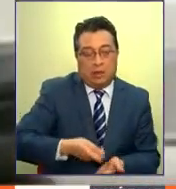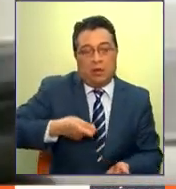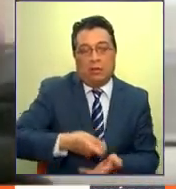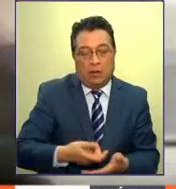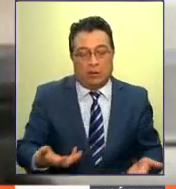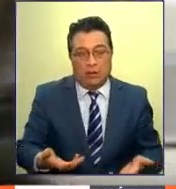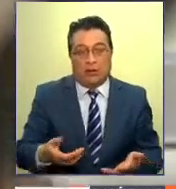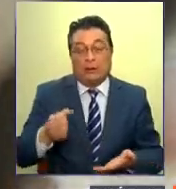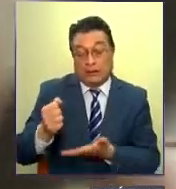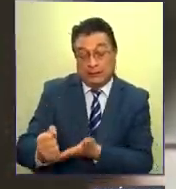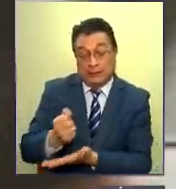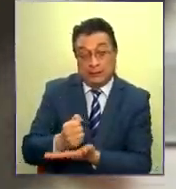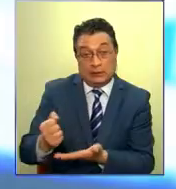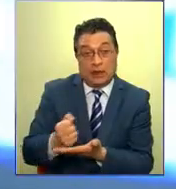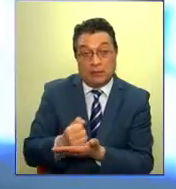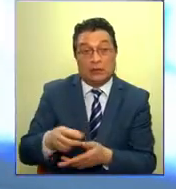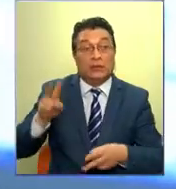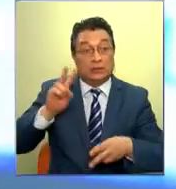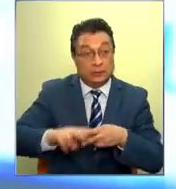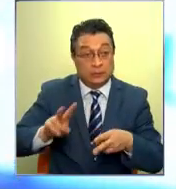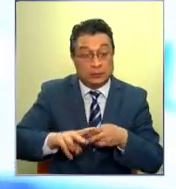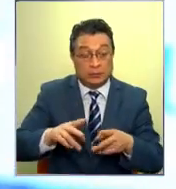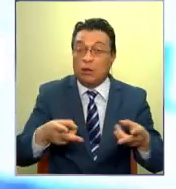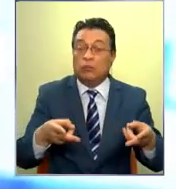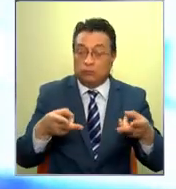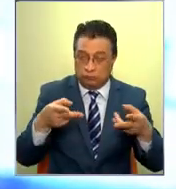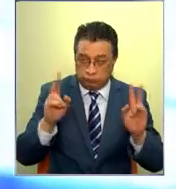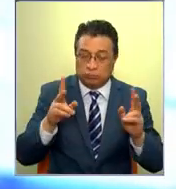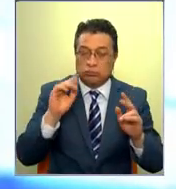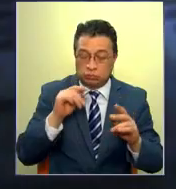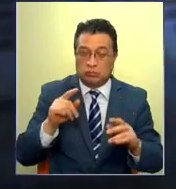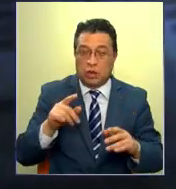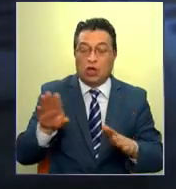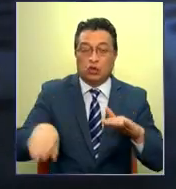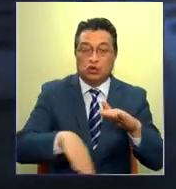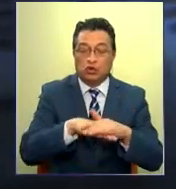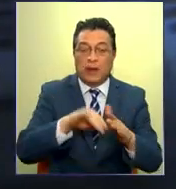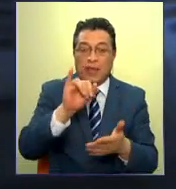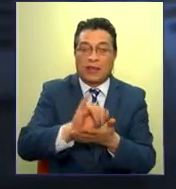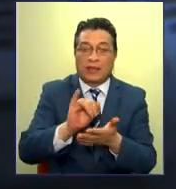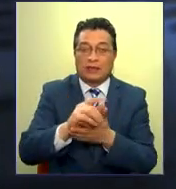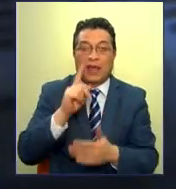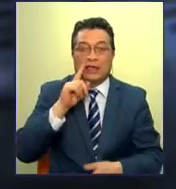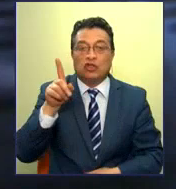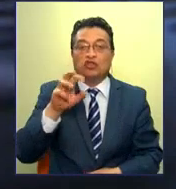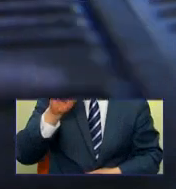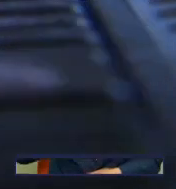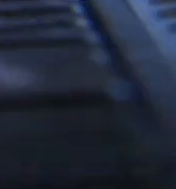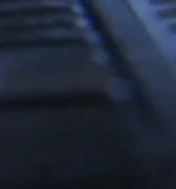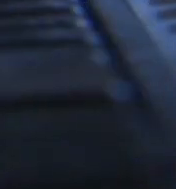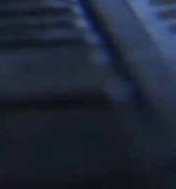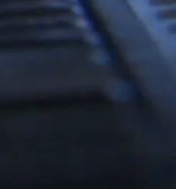El trámite para renegociar está disponible en la Superintendencia de Insolvencia de manera online.